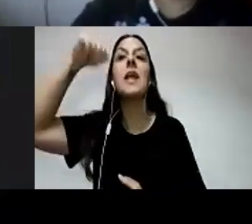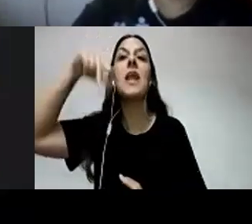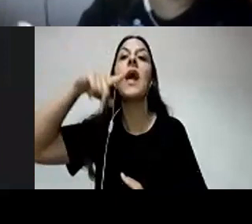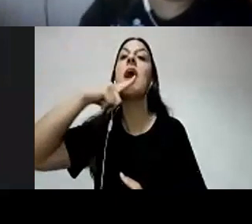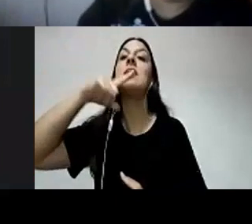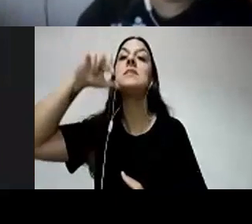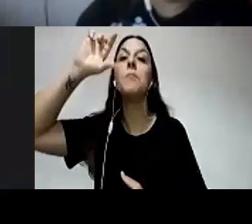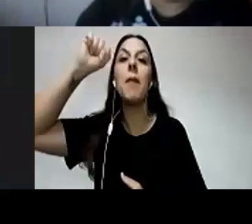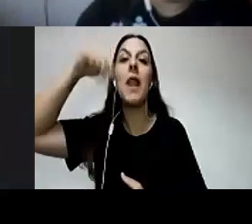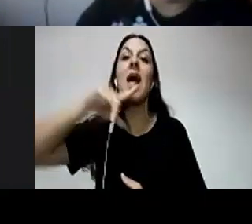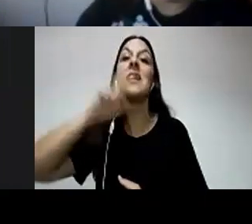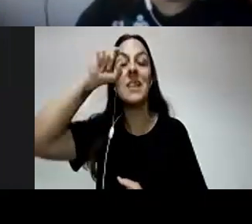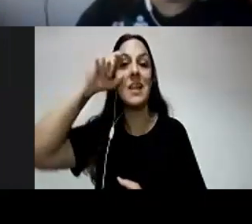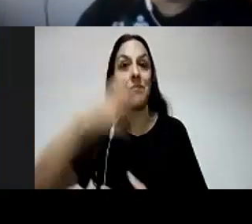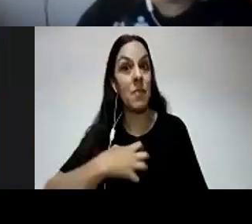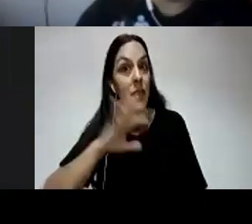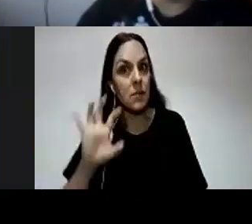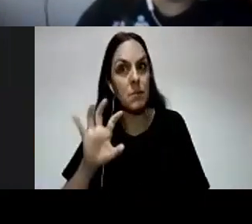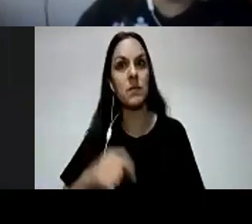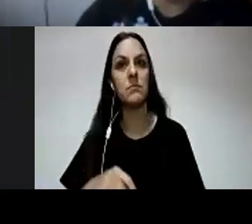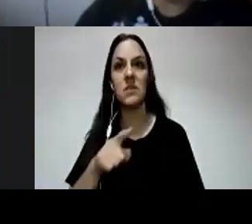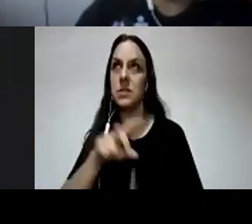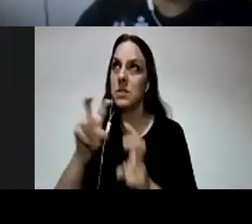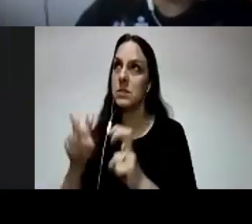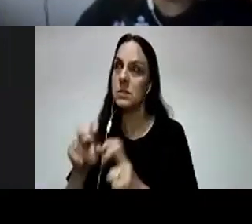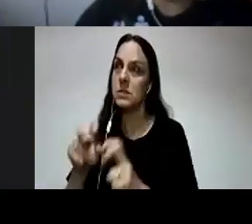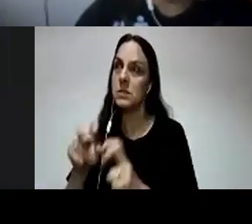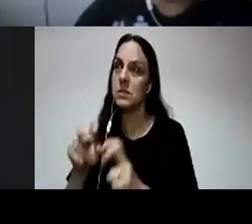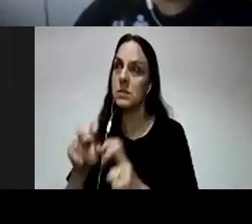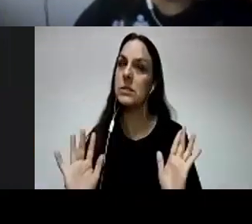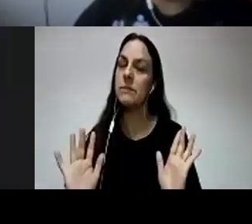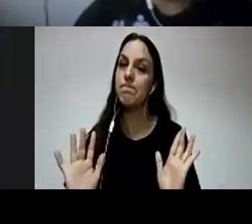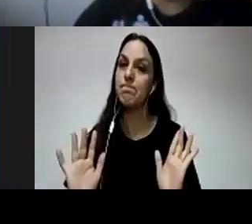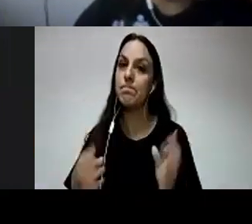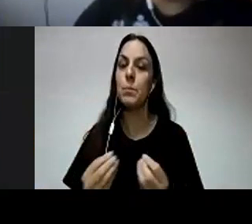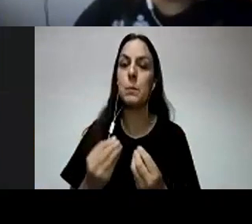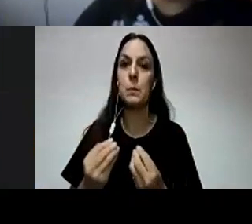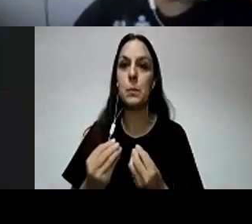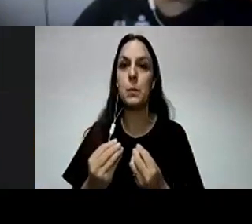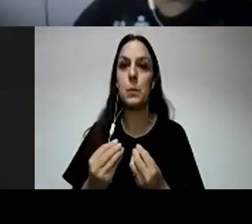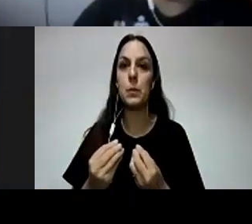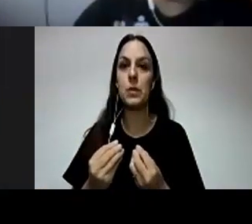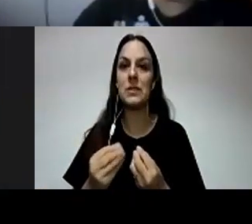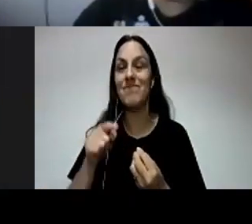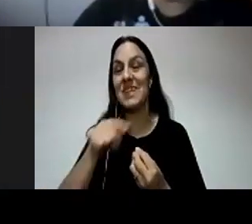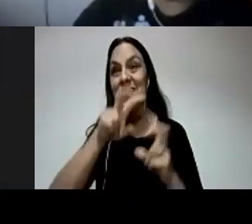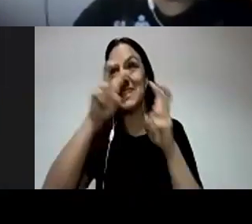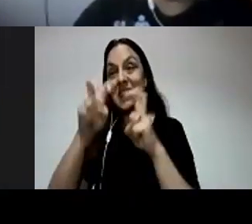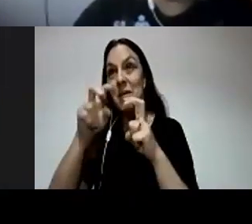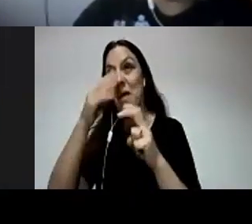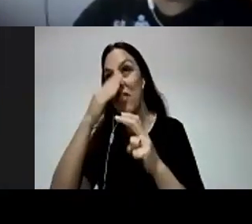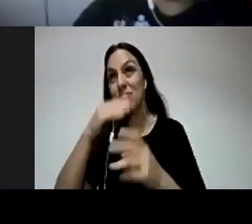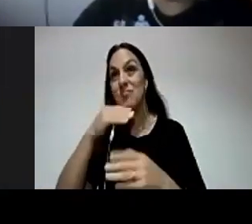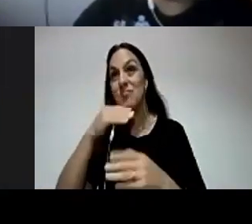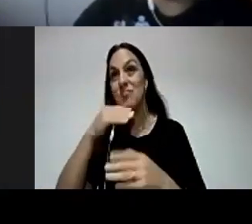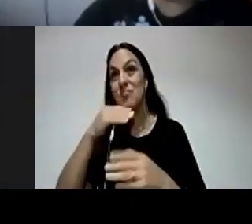que es un tema. Es un tema porque, bueno, es un tema que lo vamos a desarrollar, pero